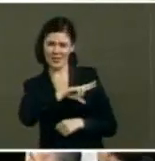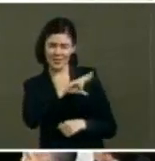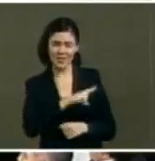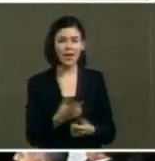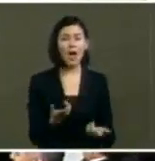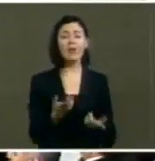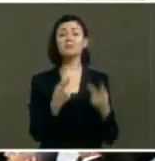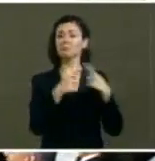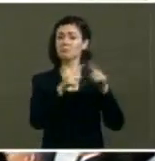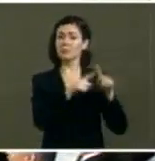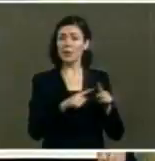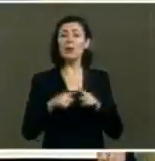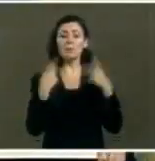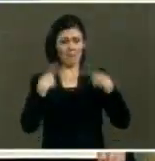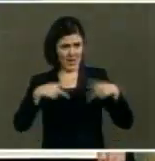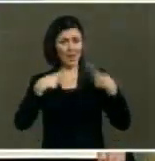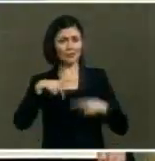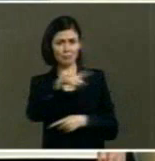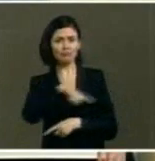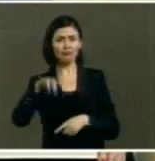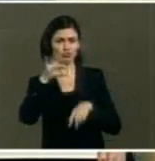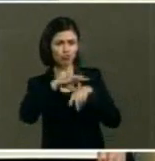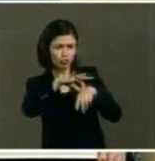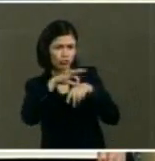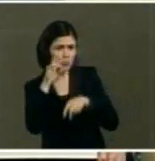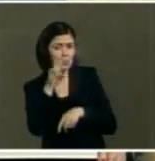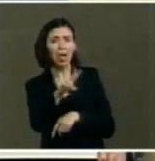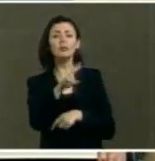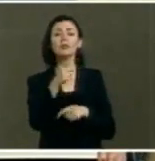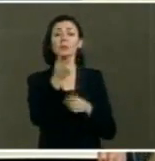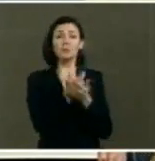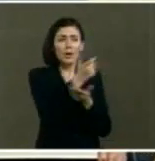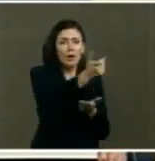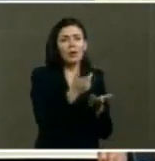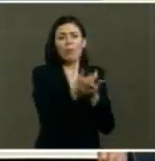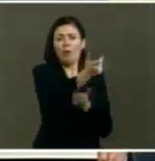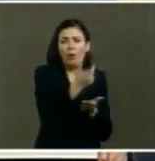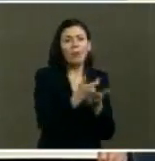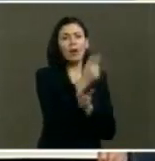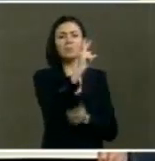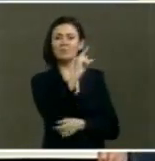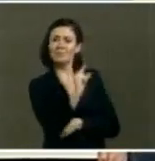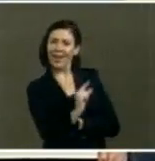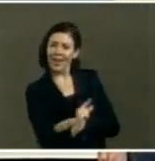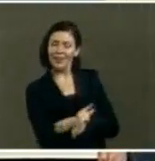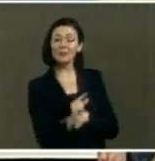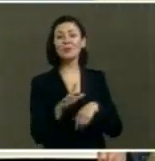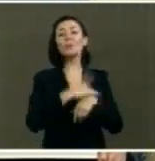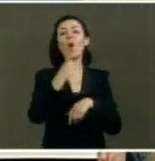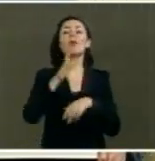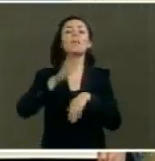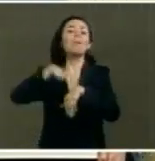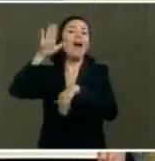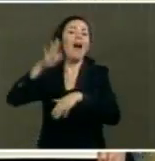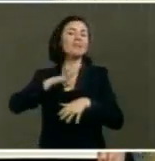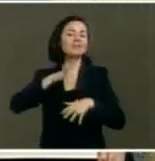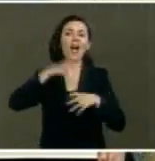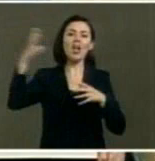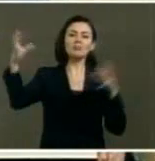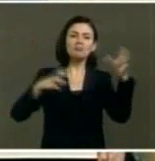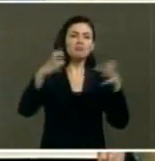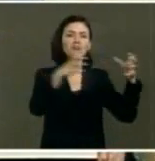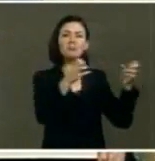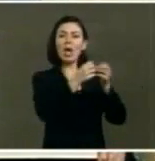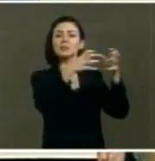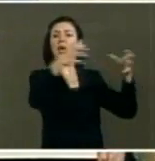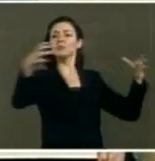consumidores han visto este año importantes reducciones en sus pagos gracias a que hay mayor competencia. Sé que falta mucho por